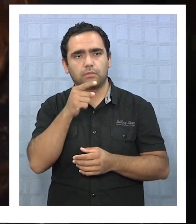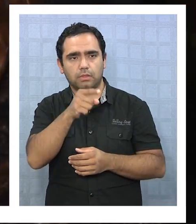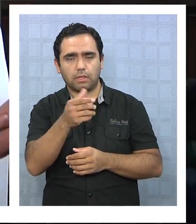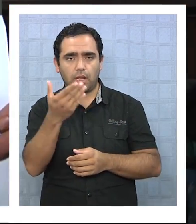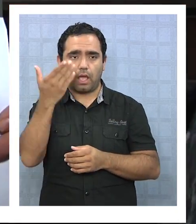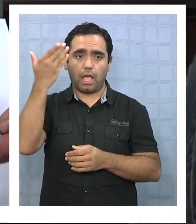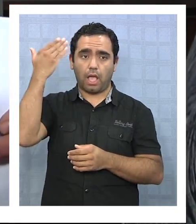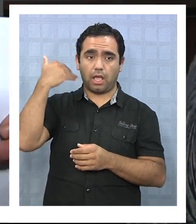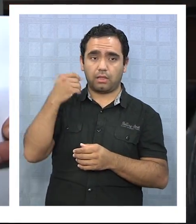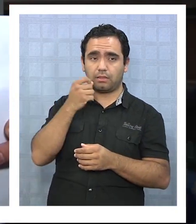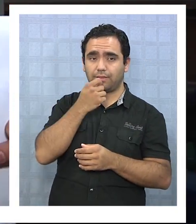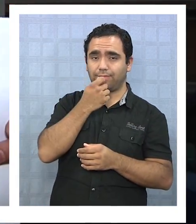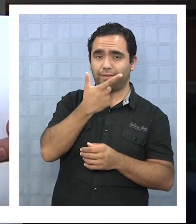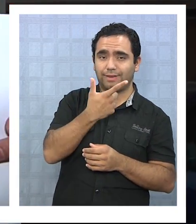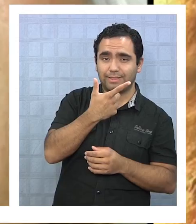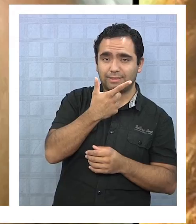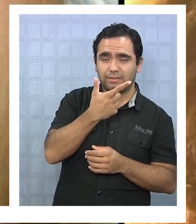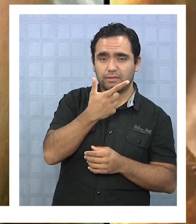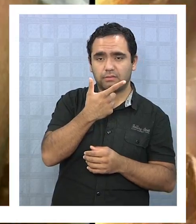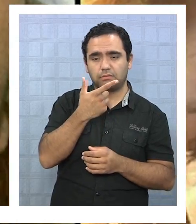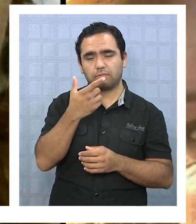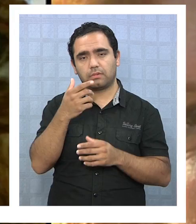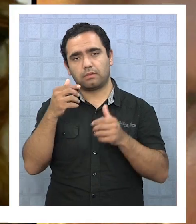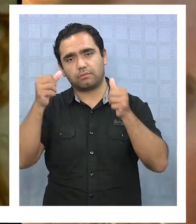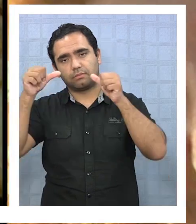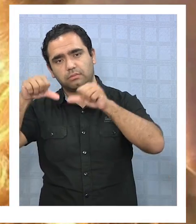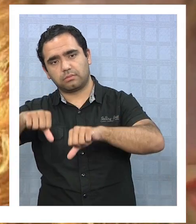que tuvo antes del violento desalojo de La Pampa.